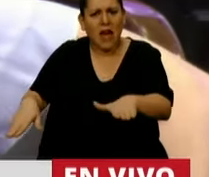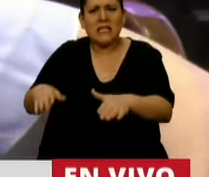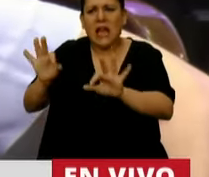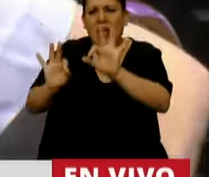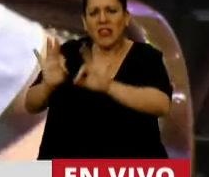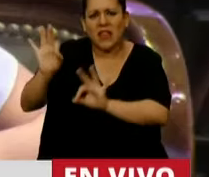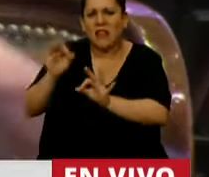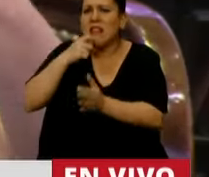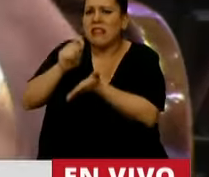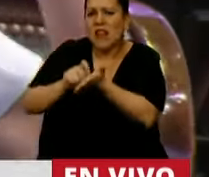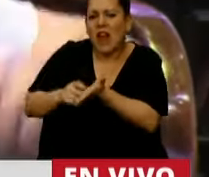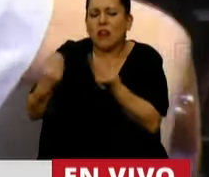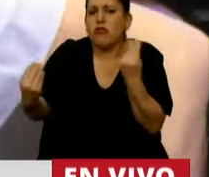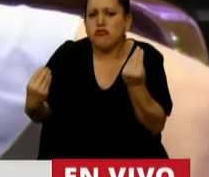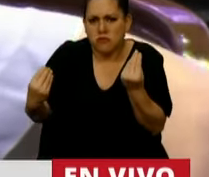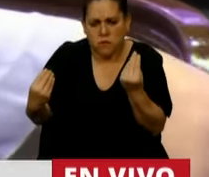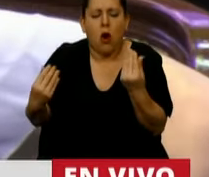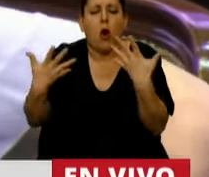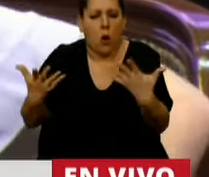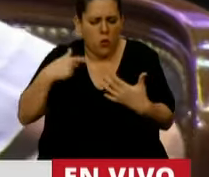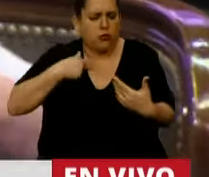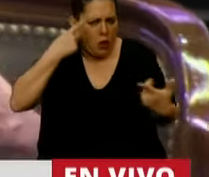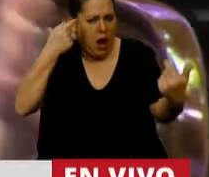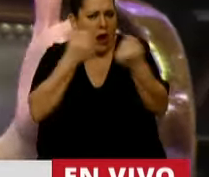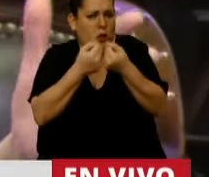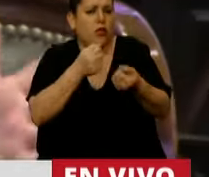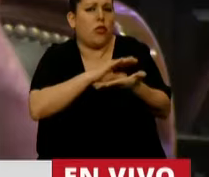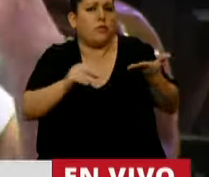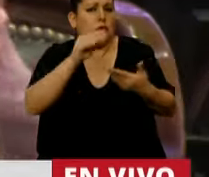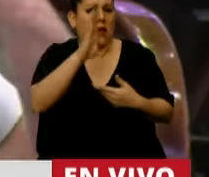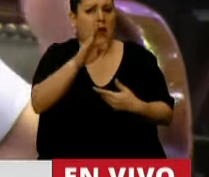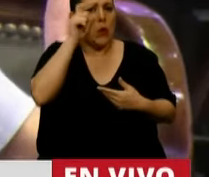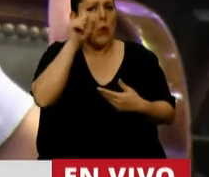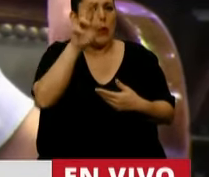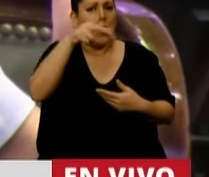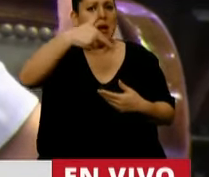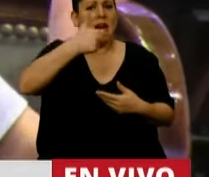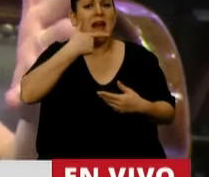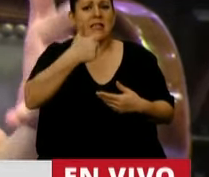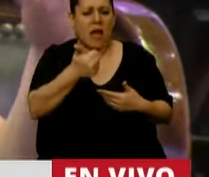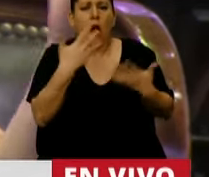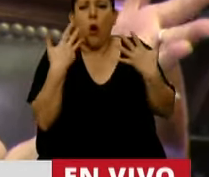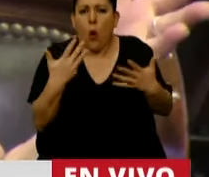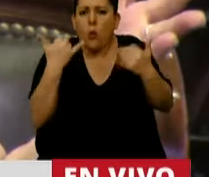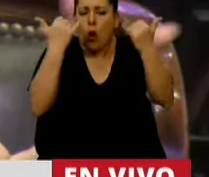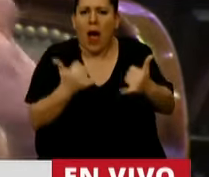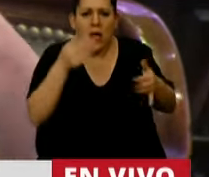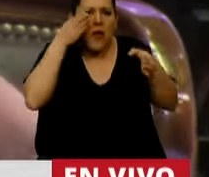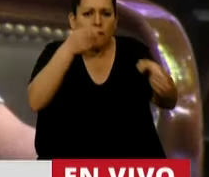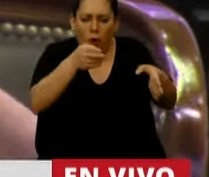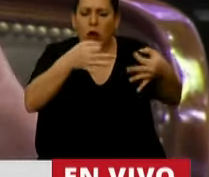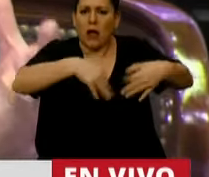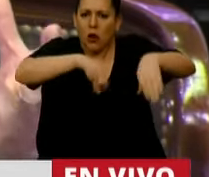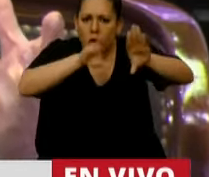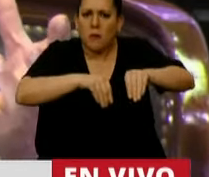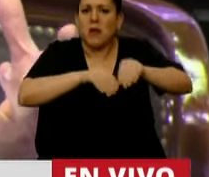no se va a medir? Una cosa, coincido con la diputada Bernaza, obvio que hay un enfoque analítico de una visión integral de